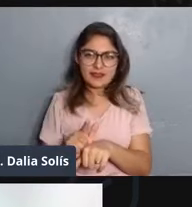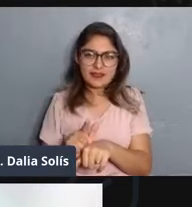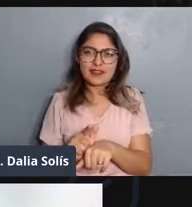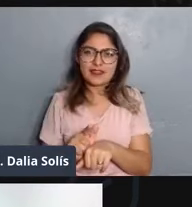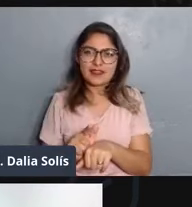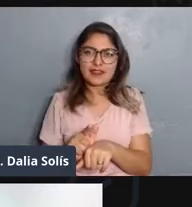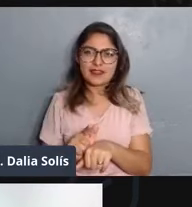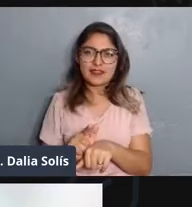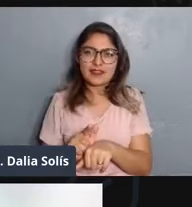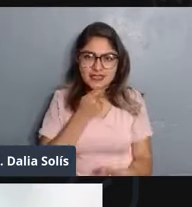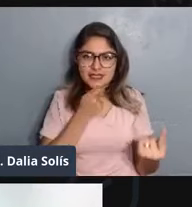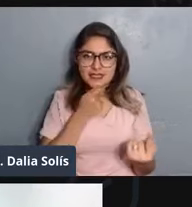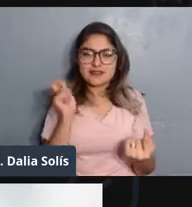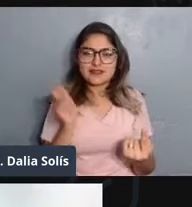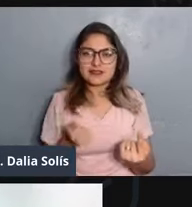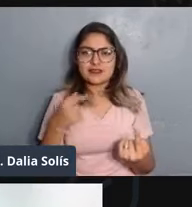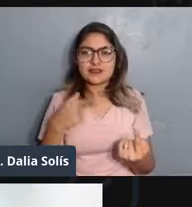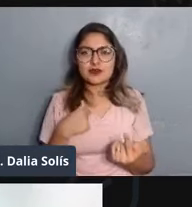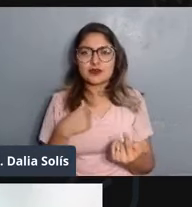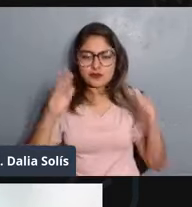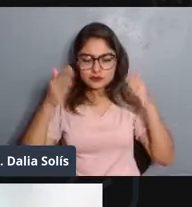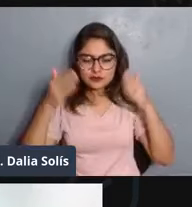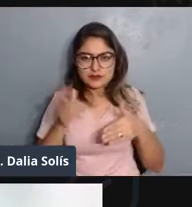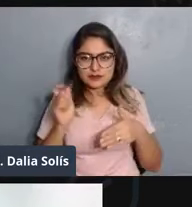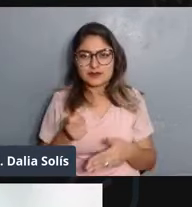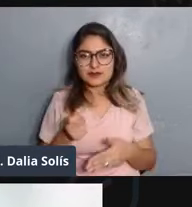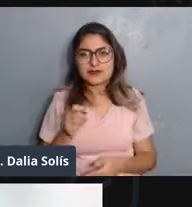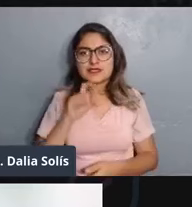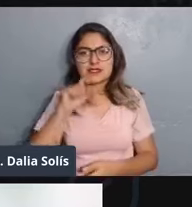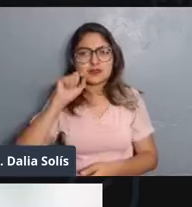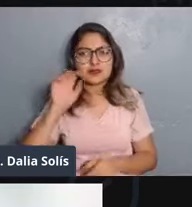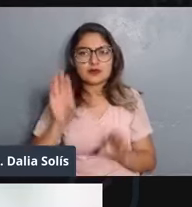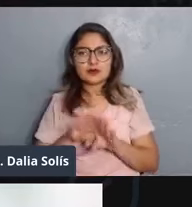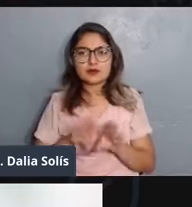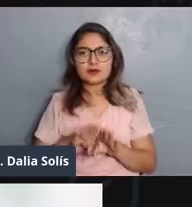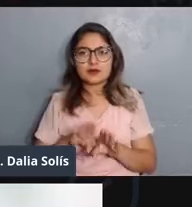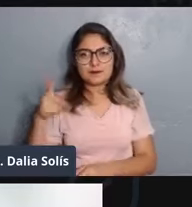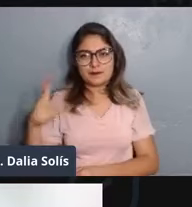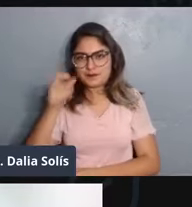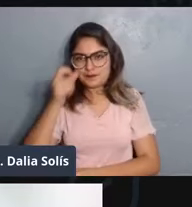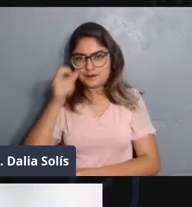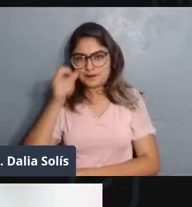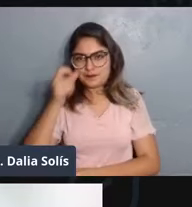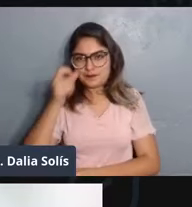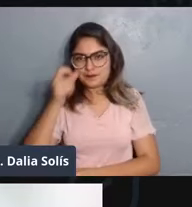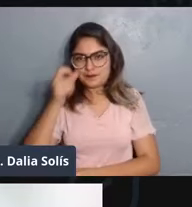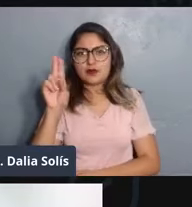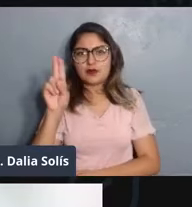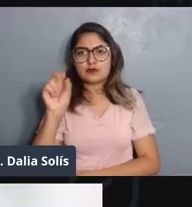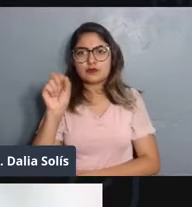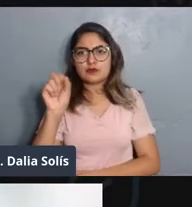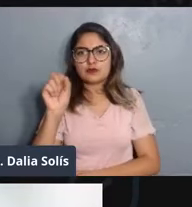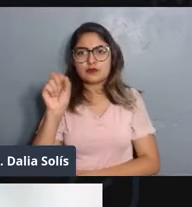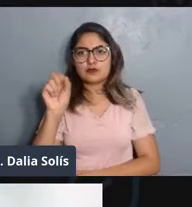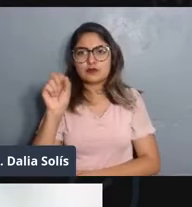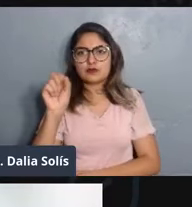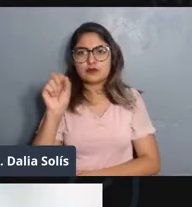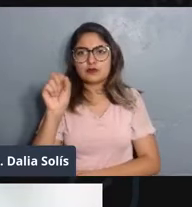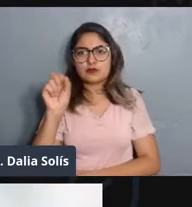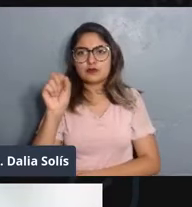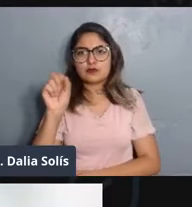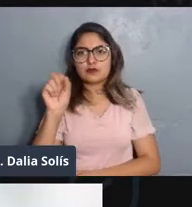modelo holónico de la sexualidad del doctor Eusebio Rubio, que también es un modelo que está avalado por la Organización Panamericana